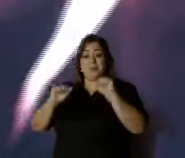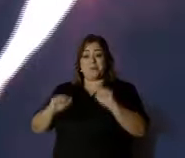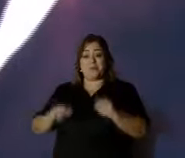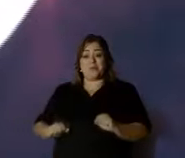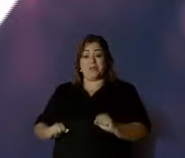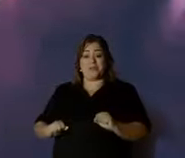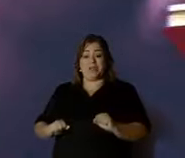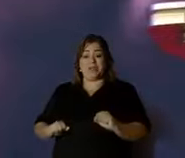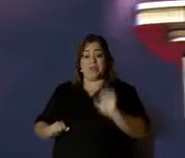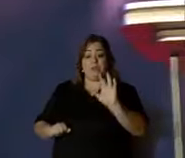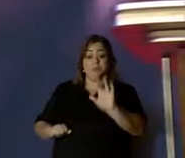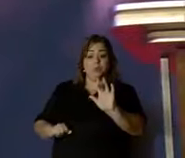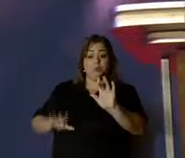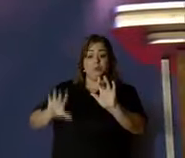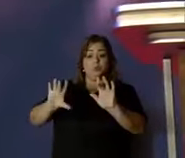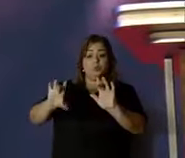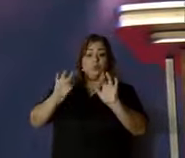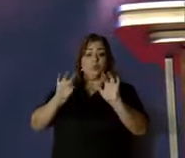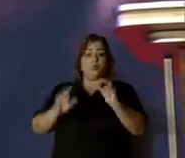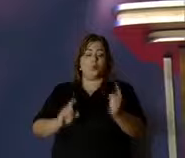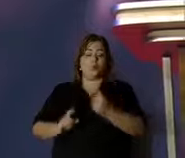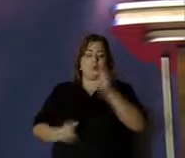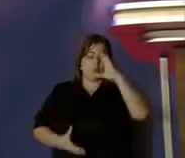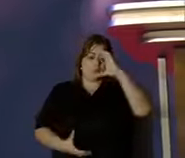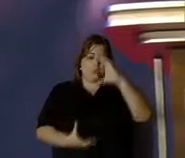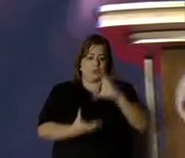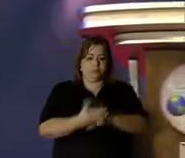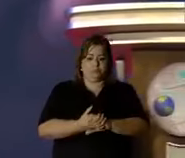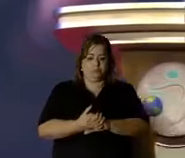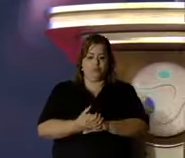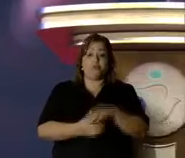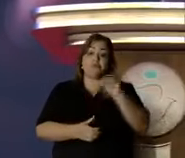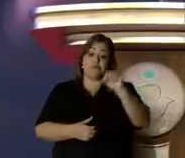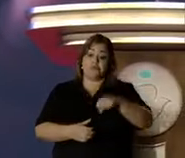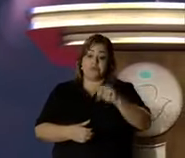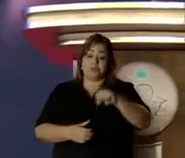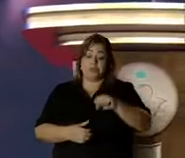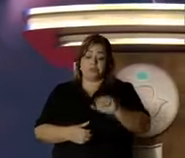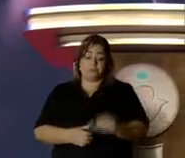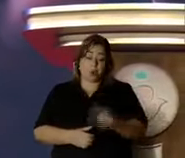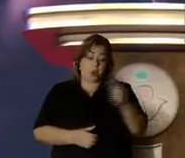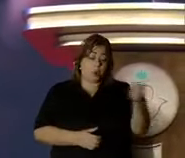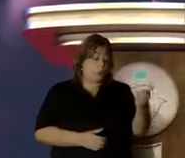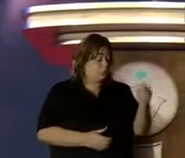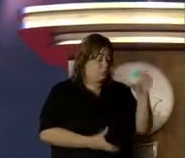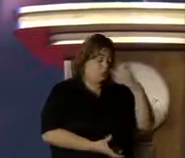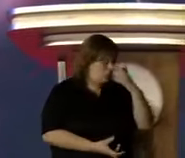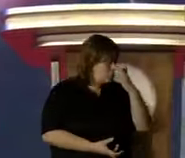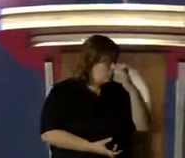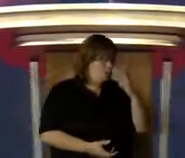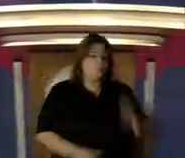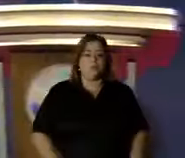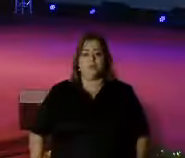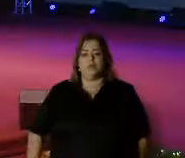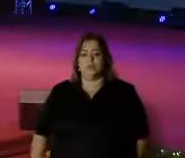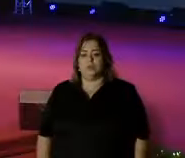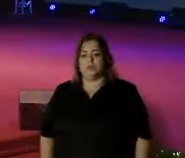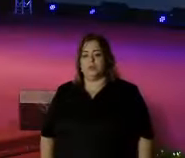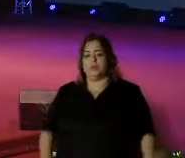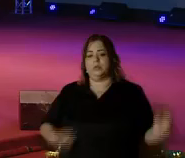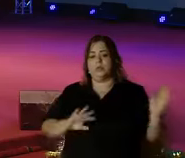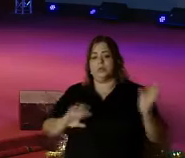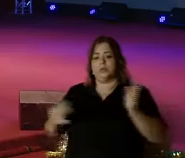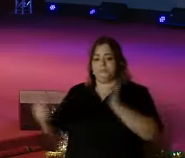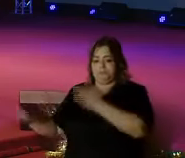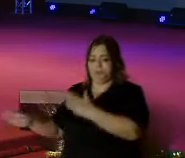pero unos creen y otros no. Dice que enseguida la fuente de sangre se secó.